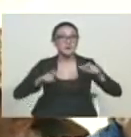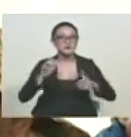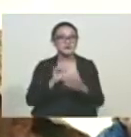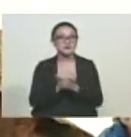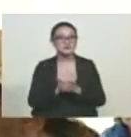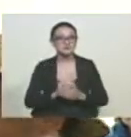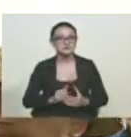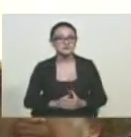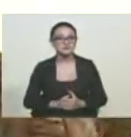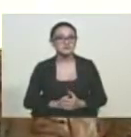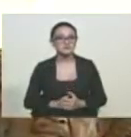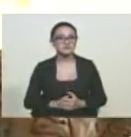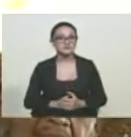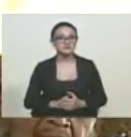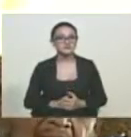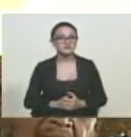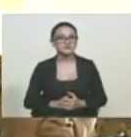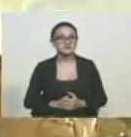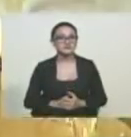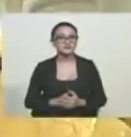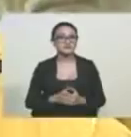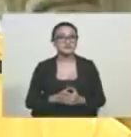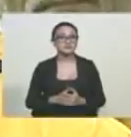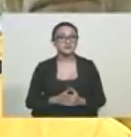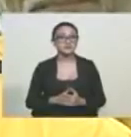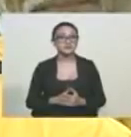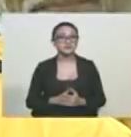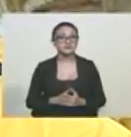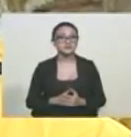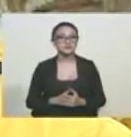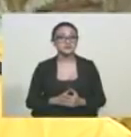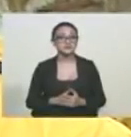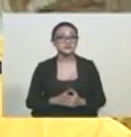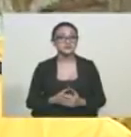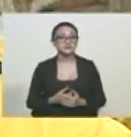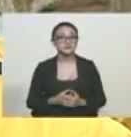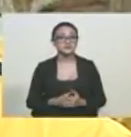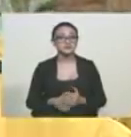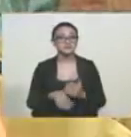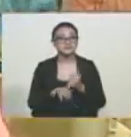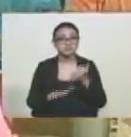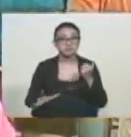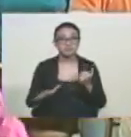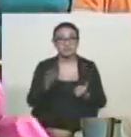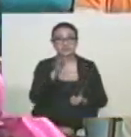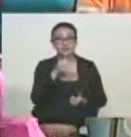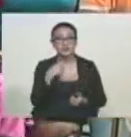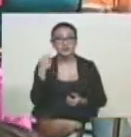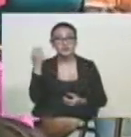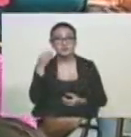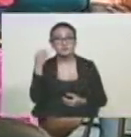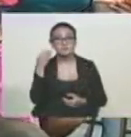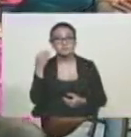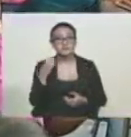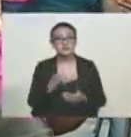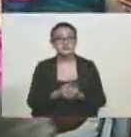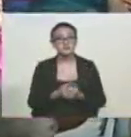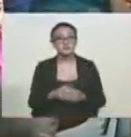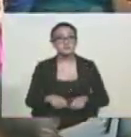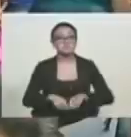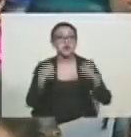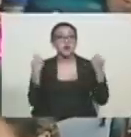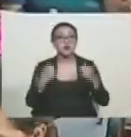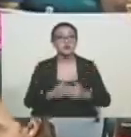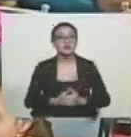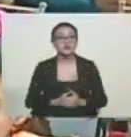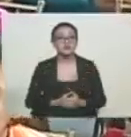si no le da cagazón, yo creo que se hubieran reventado. Estás